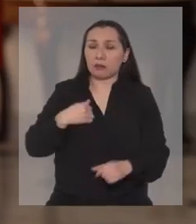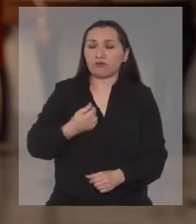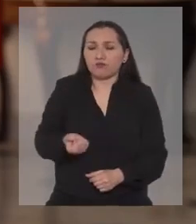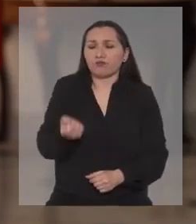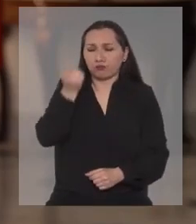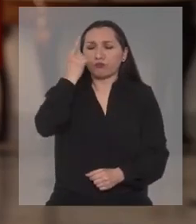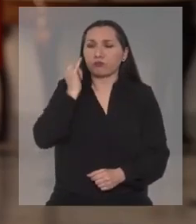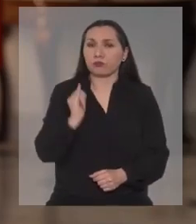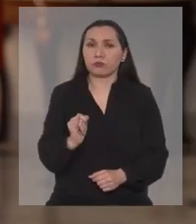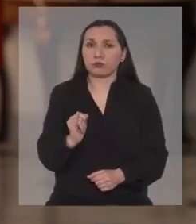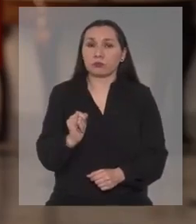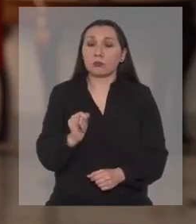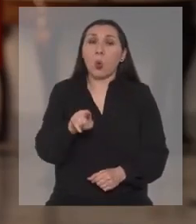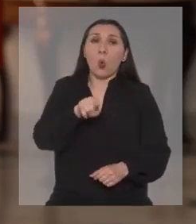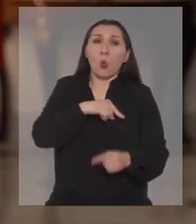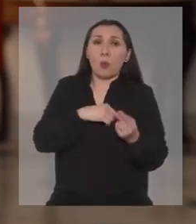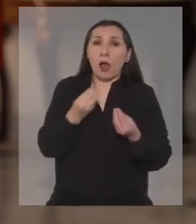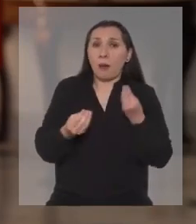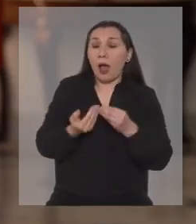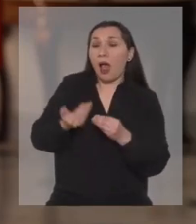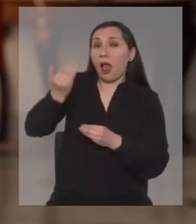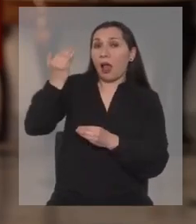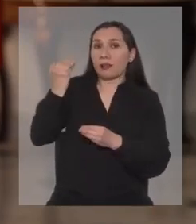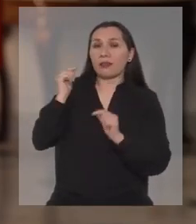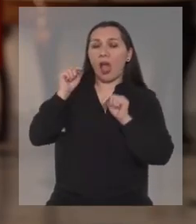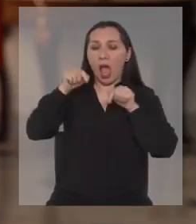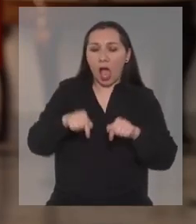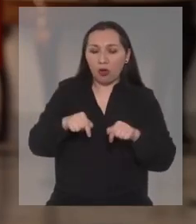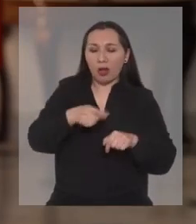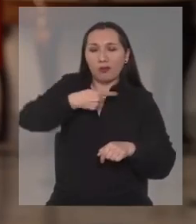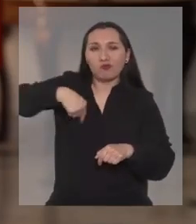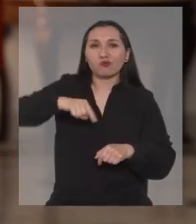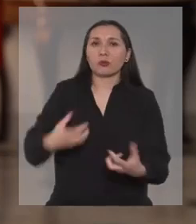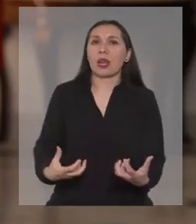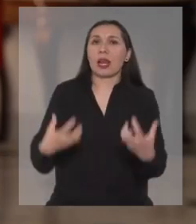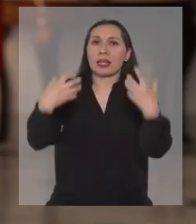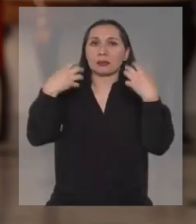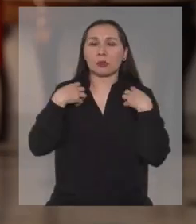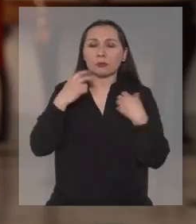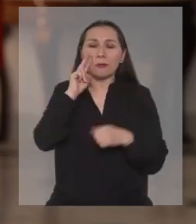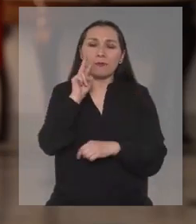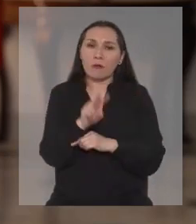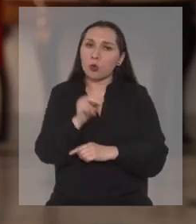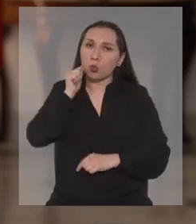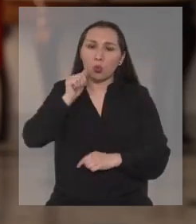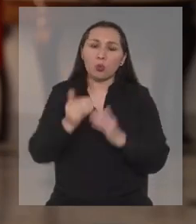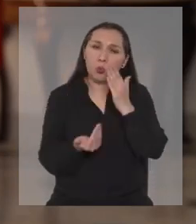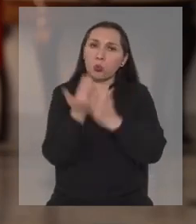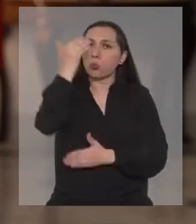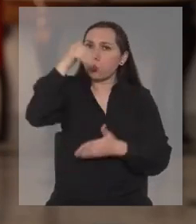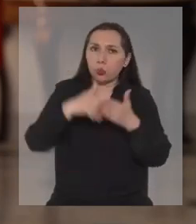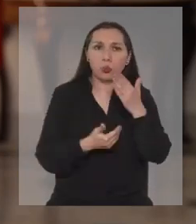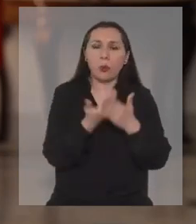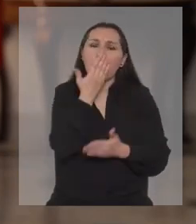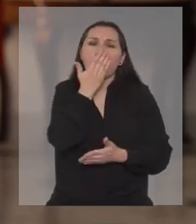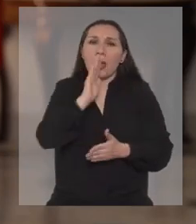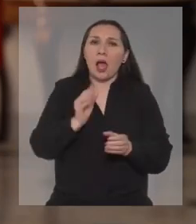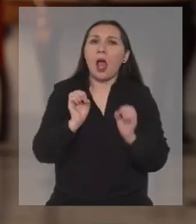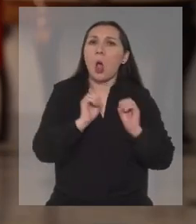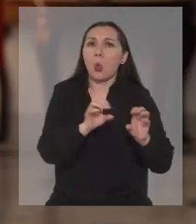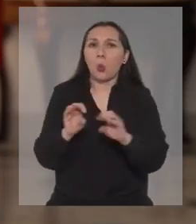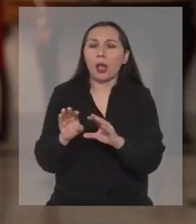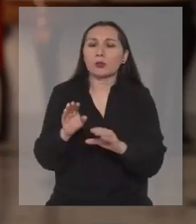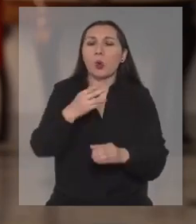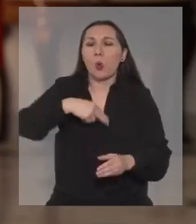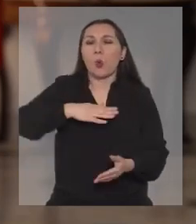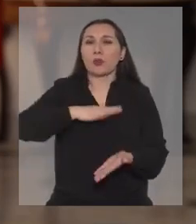lo entiendo y más allá de las culpas pasadas hoy es nuestra responsabilidad velar día y noche por mejorar la educación